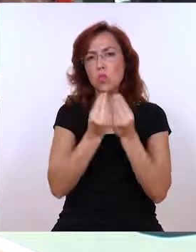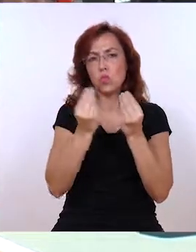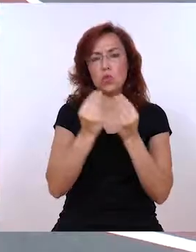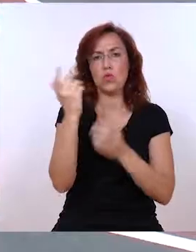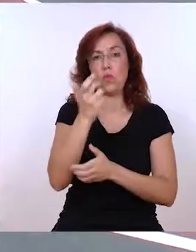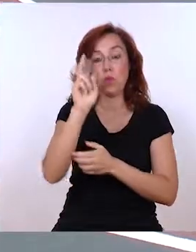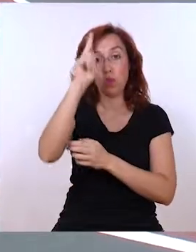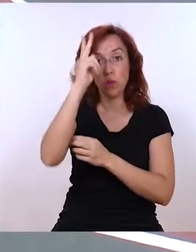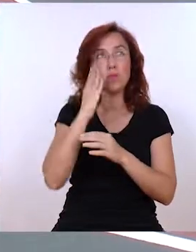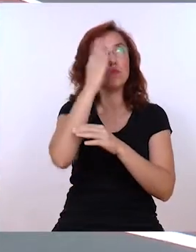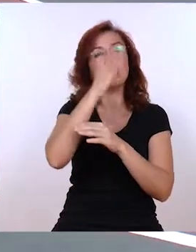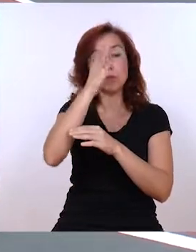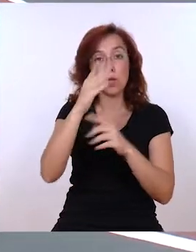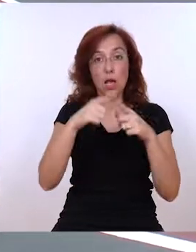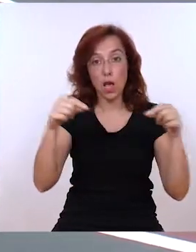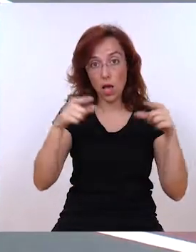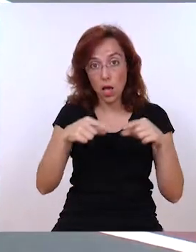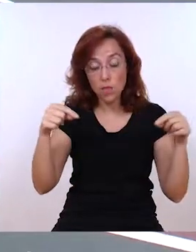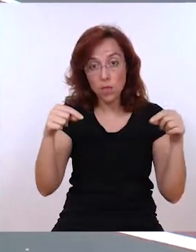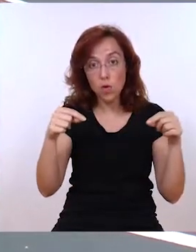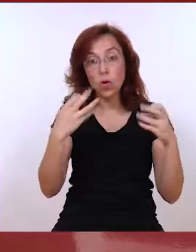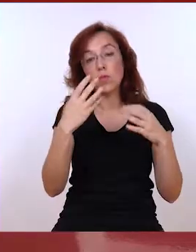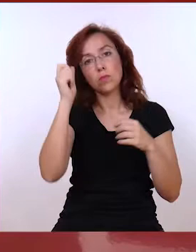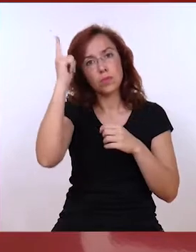bomberos de uruguayos que fueron a Japón para